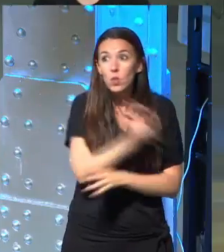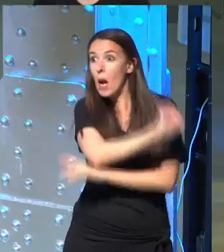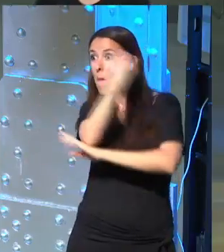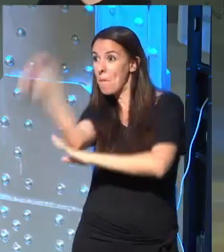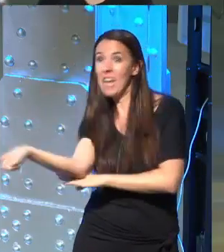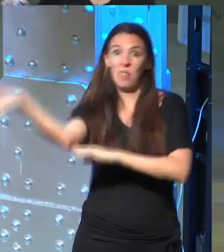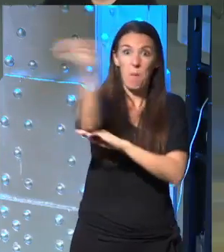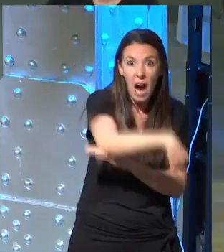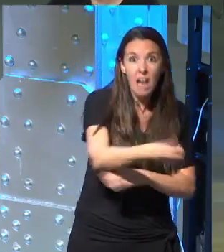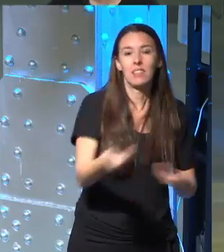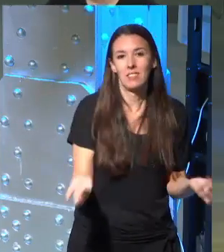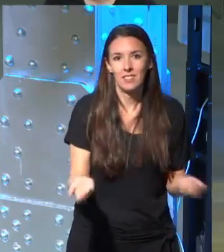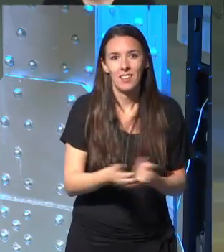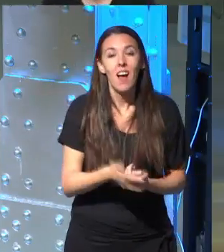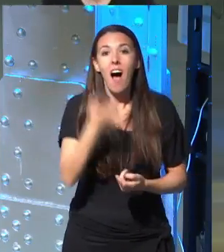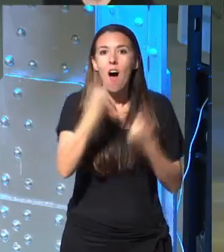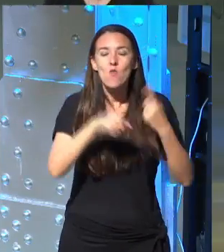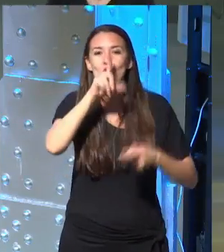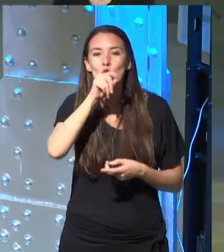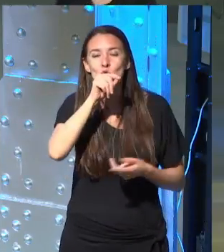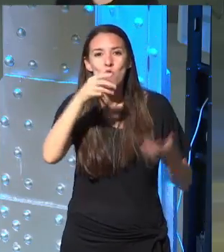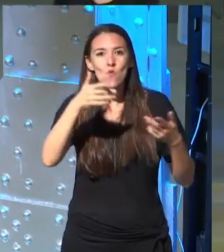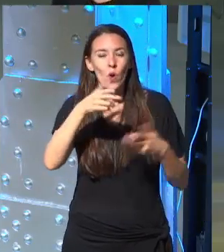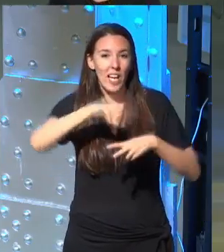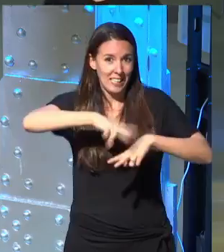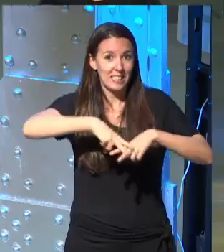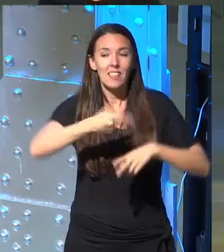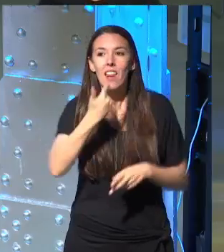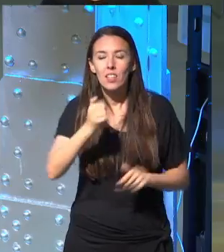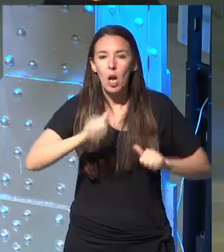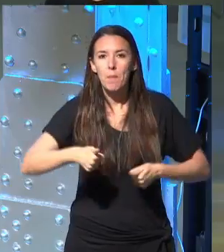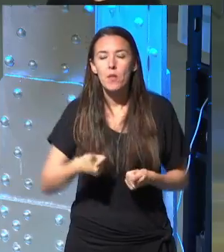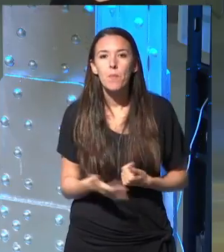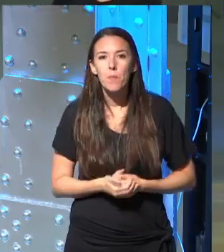Swift. Eclipsando el eclipse. Hay un tuit que me gustó mucho que por ahí que vi también al principio de esto que dijo,